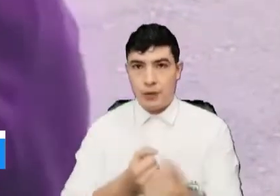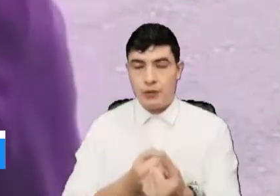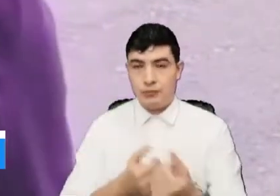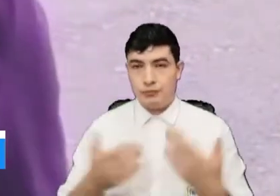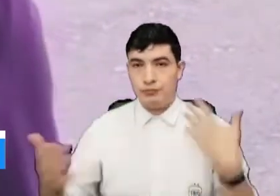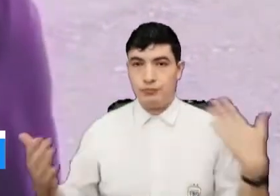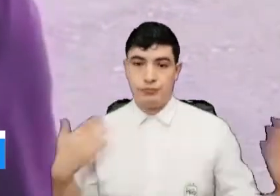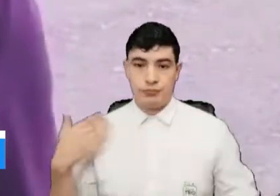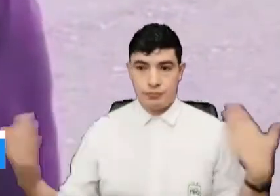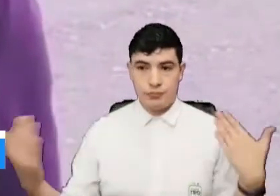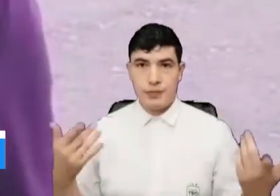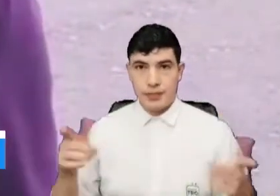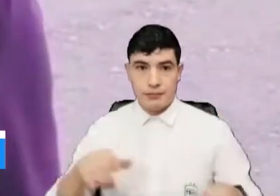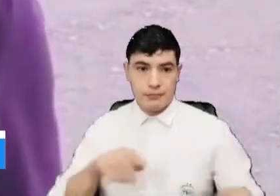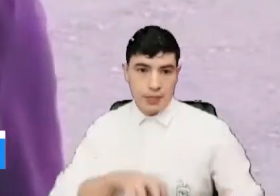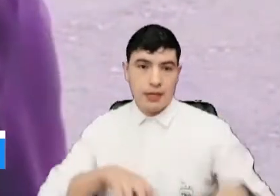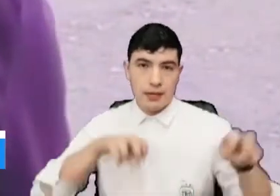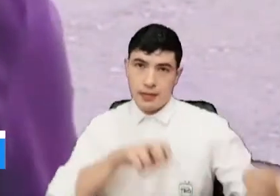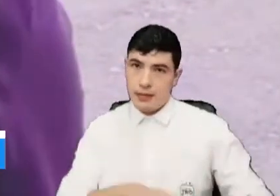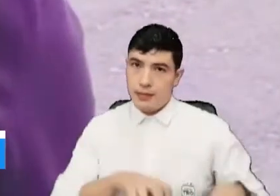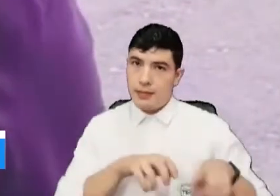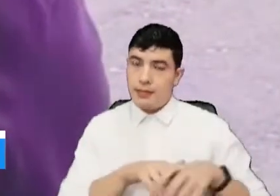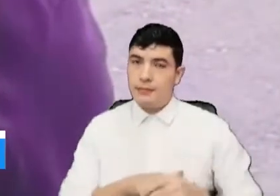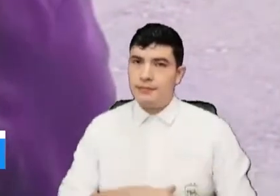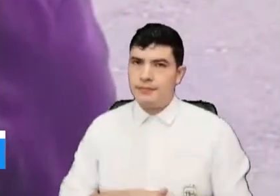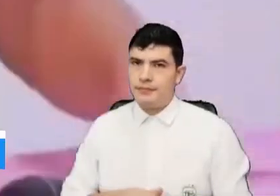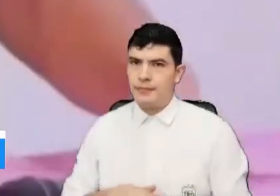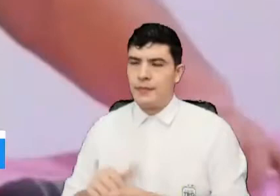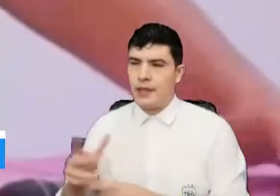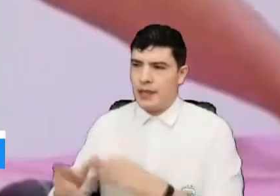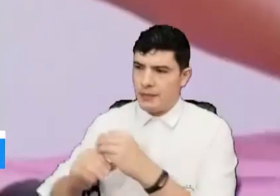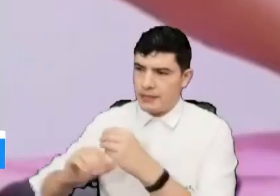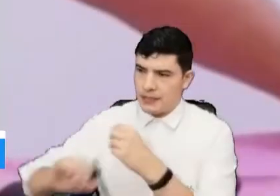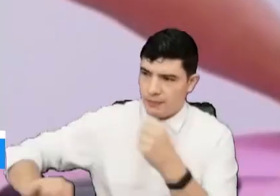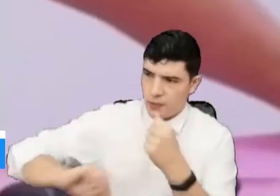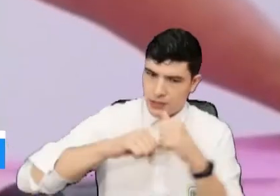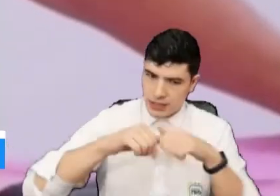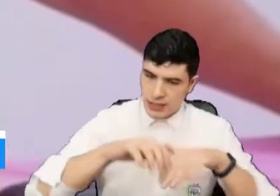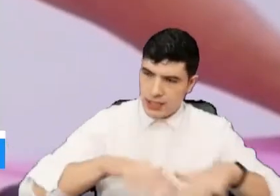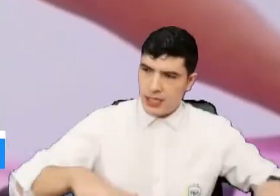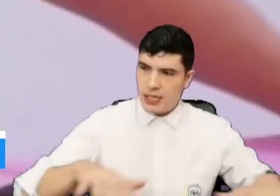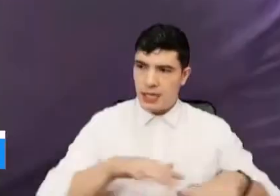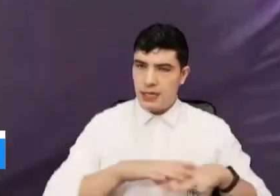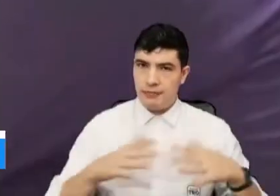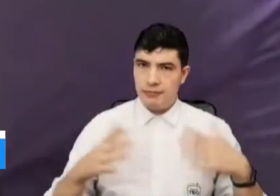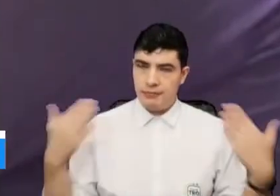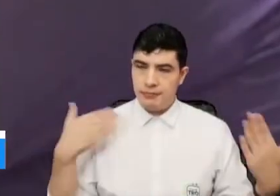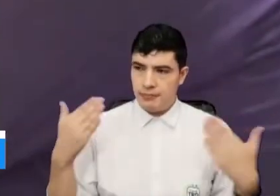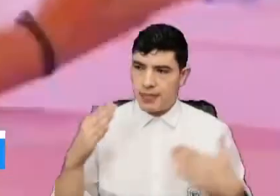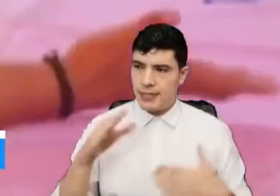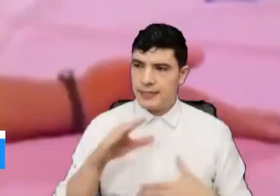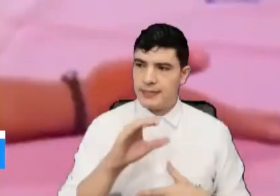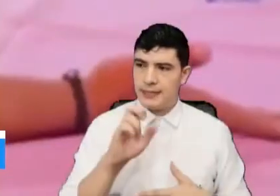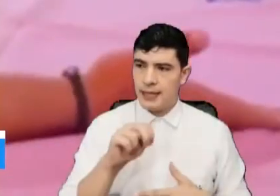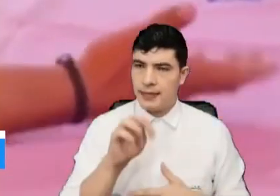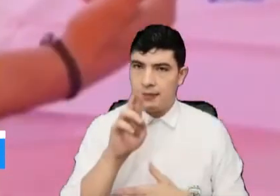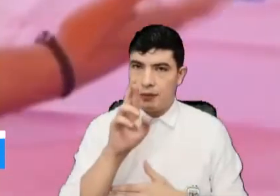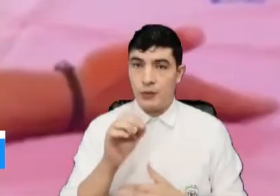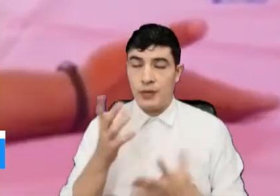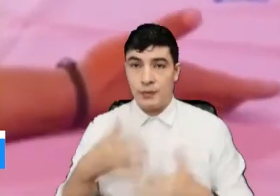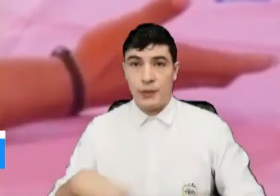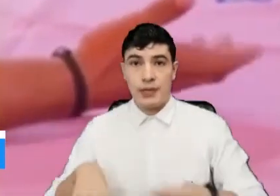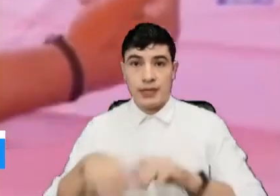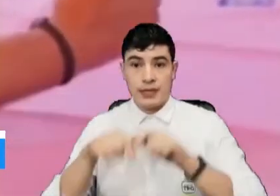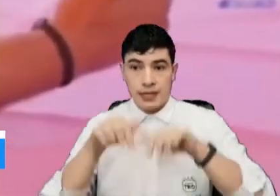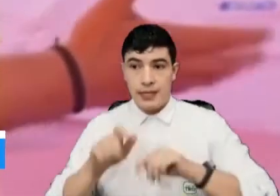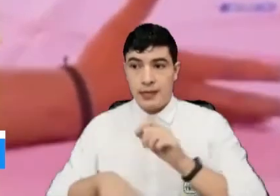alcalde Alfonso El Haas hacia las comunidades del corregimiento del centro. Esto es un espacio importante para todos nosotros. De antemano